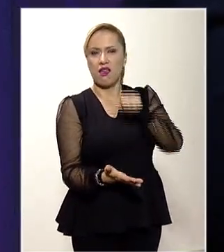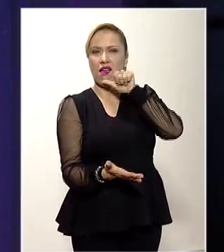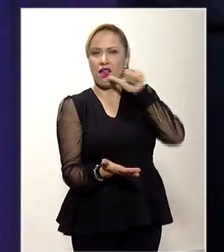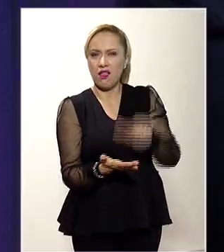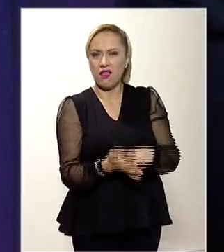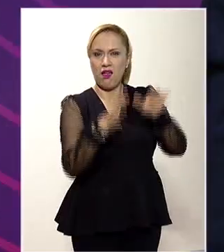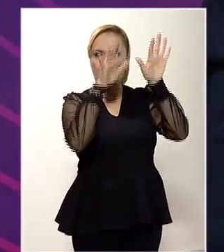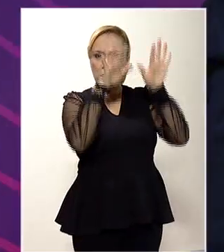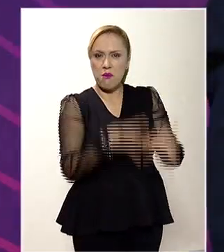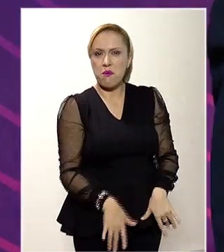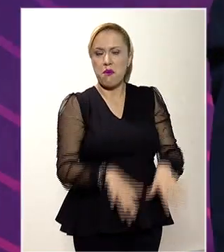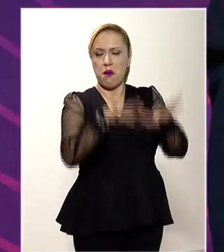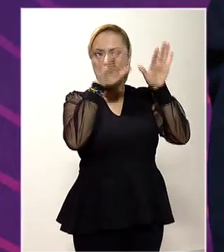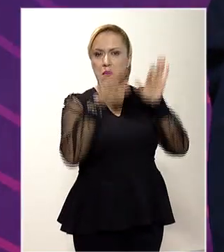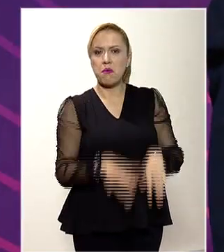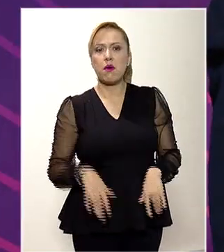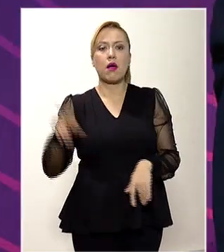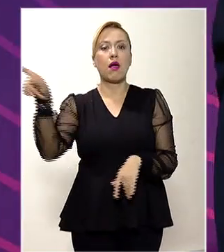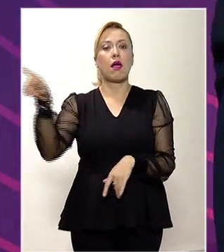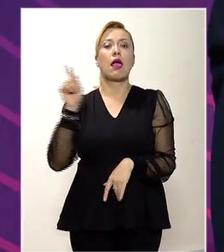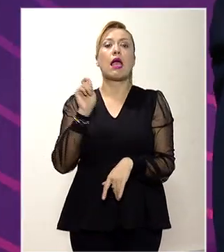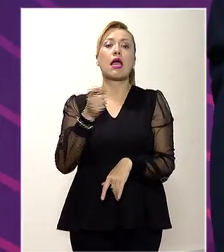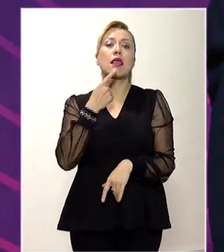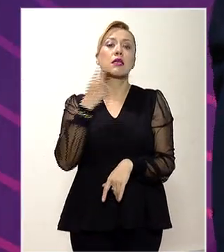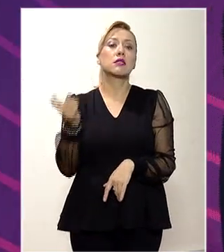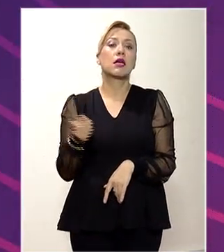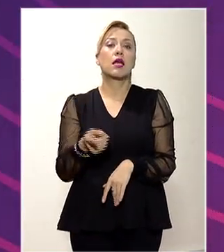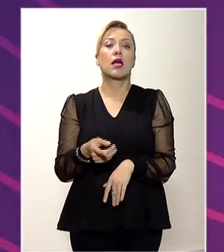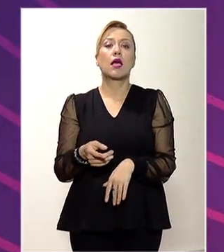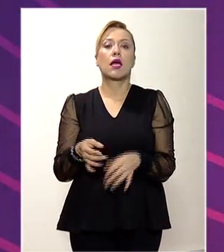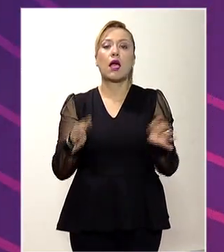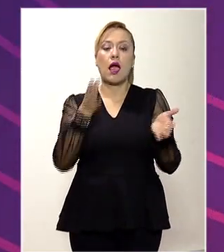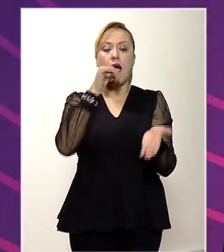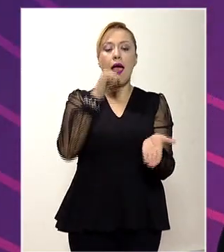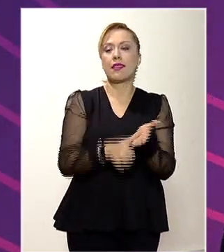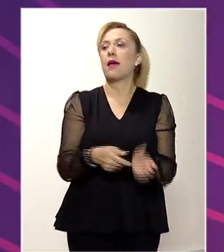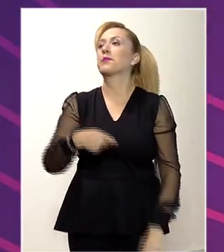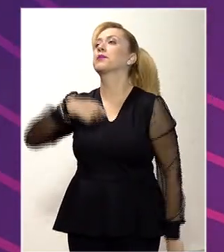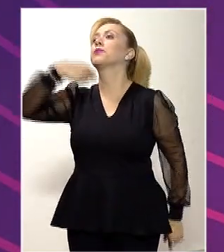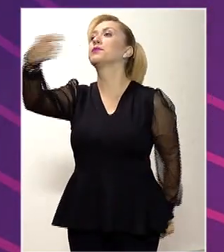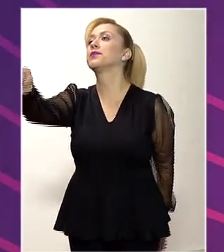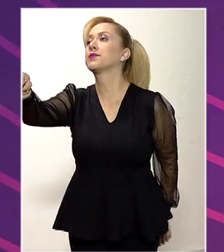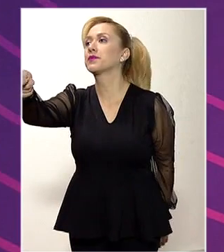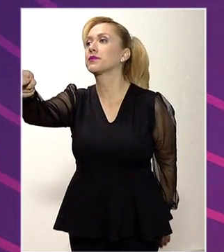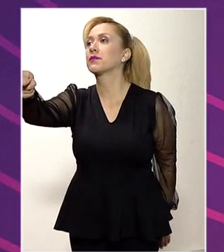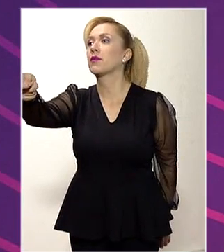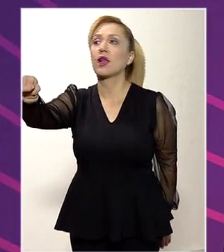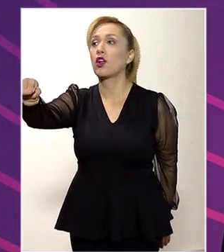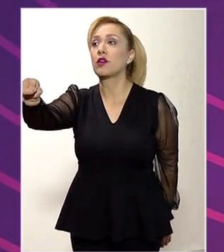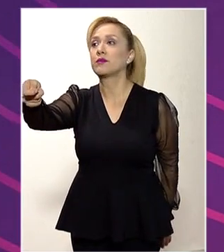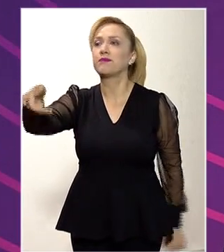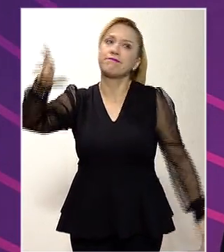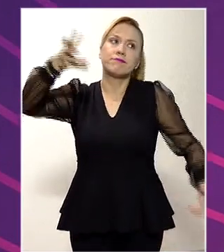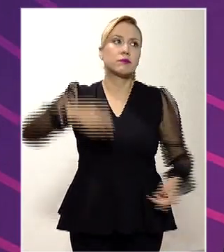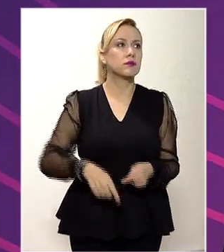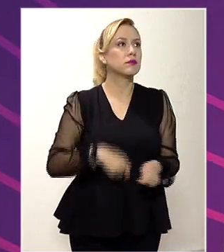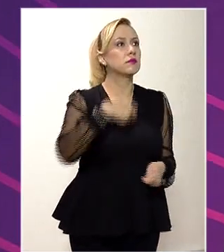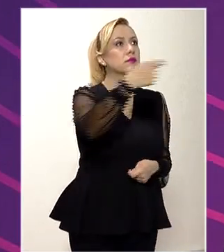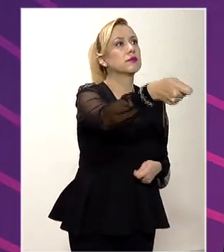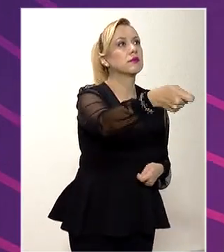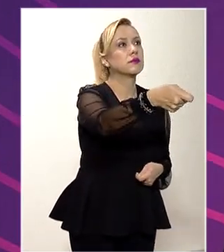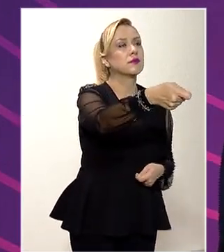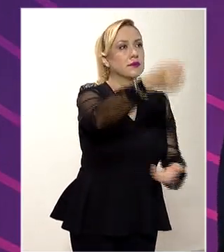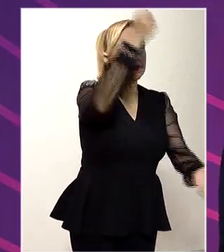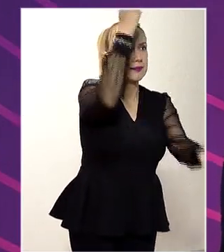oficios que la autoridad lo que consideraba que buscar era ir y llevar ese oficio a una institución, que le pusieran